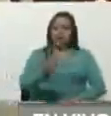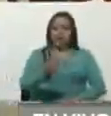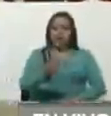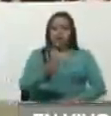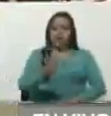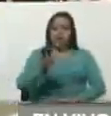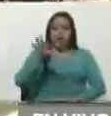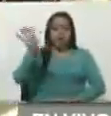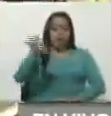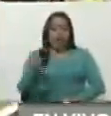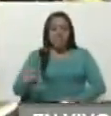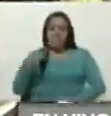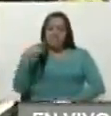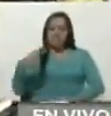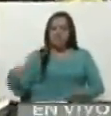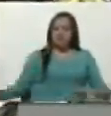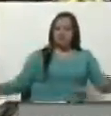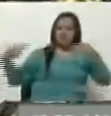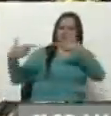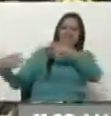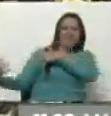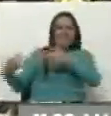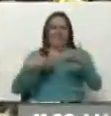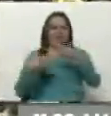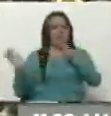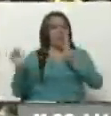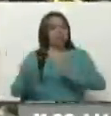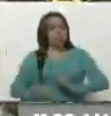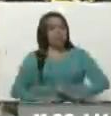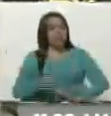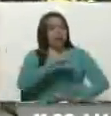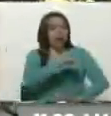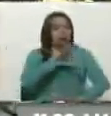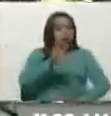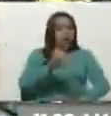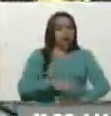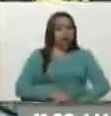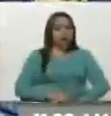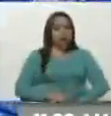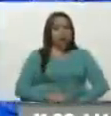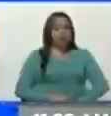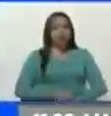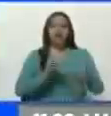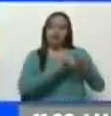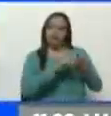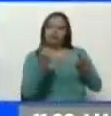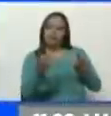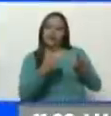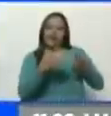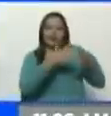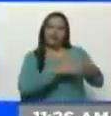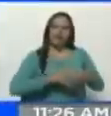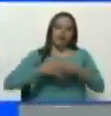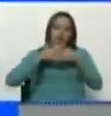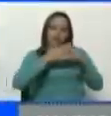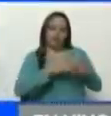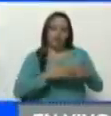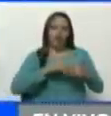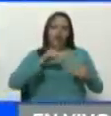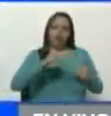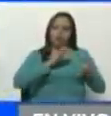le declaran la guerra. No era una tontería. Entre ellas Estados Unidos, y Estados Unidos